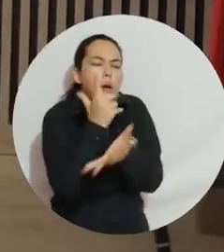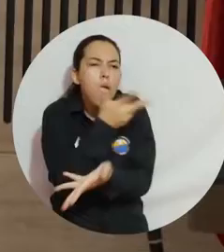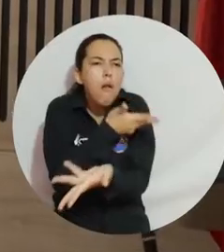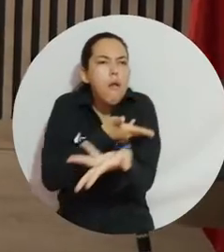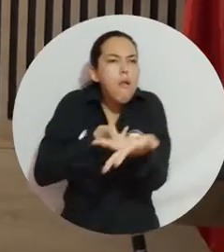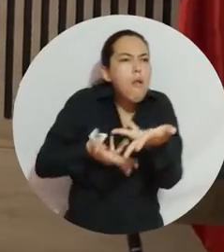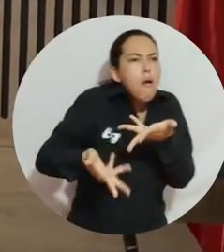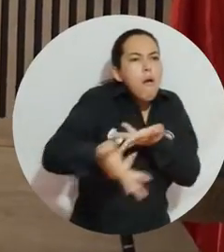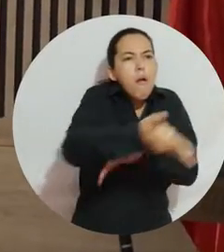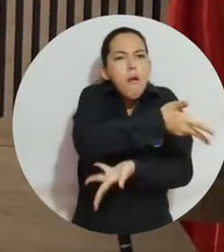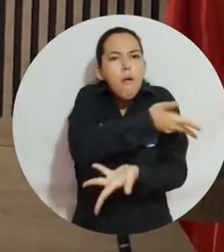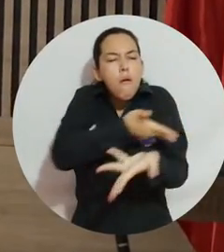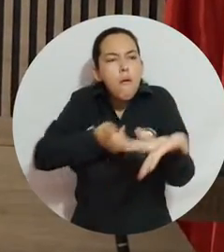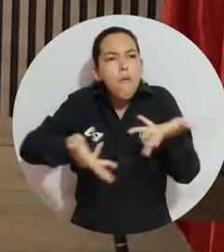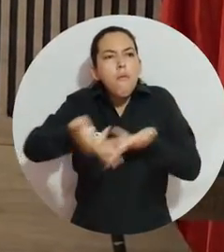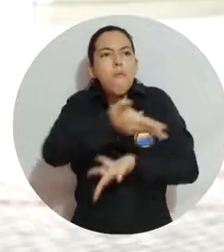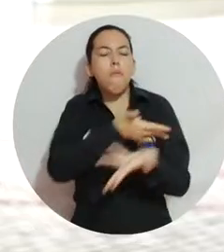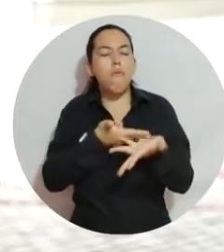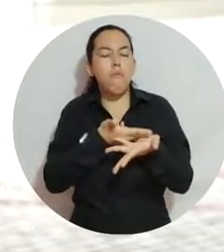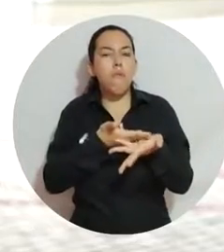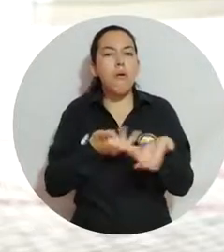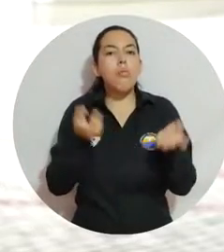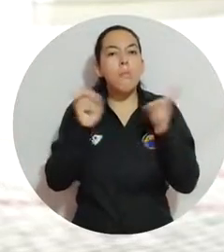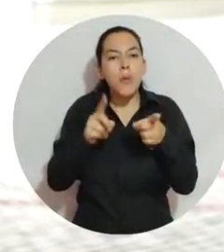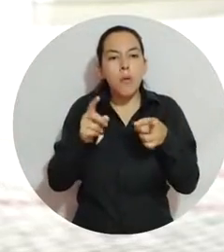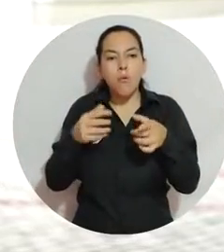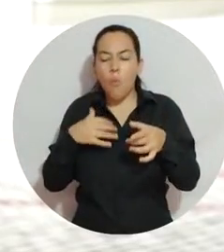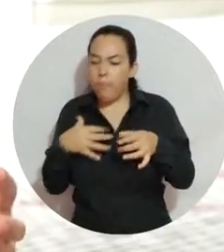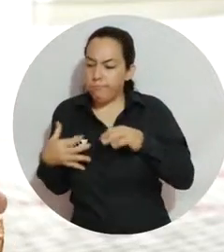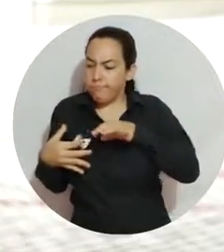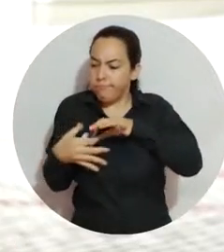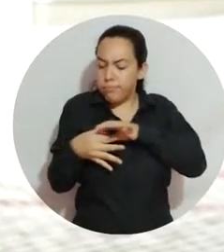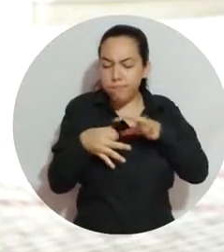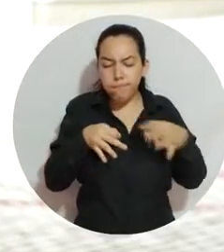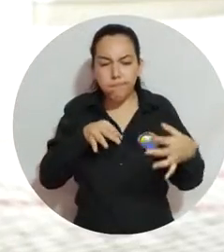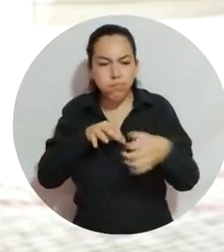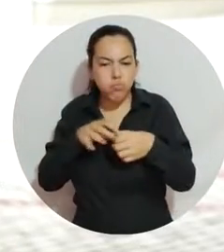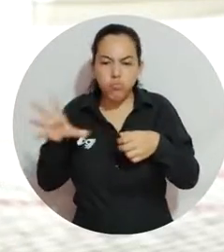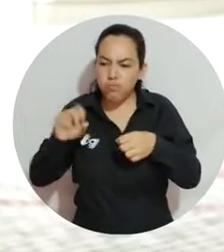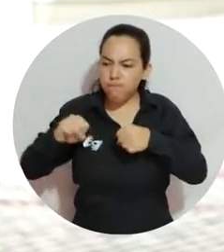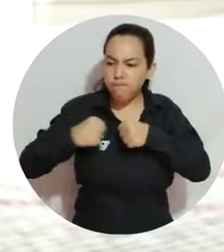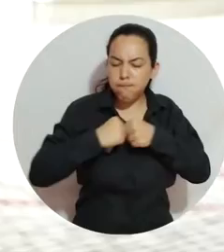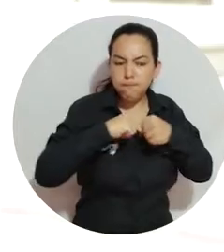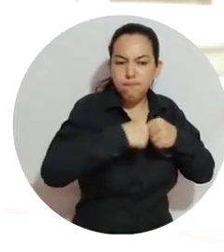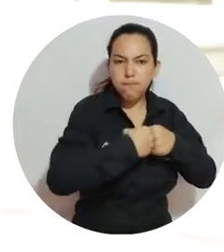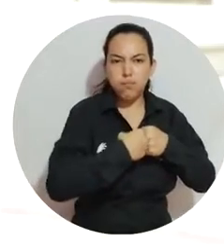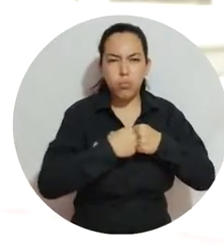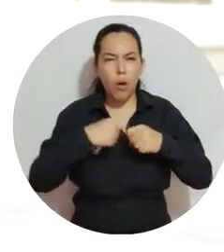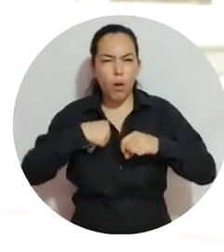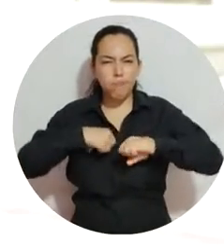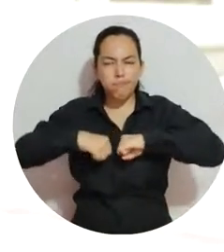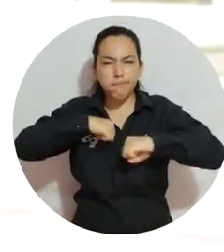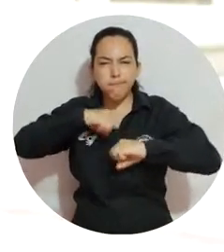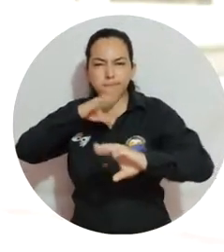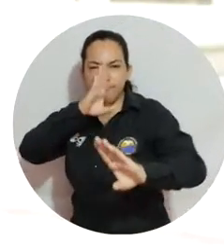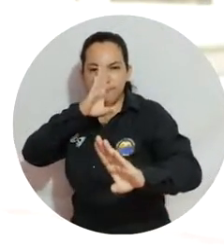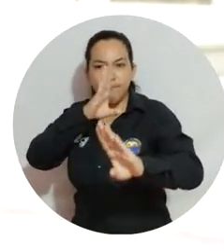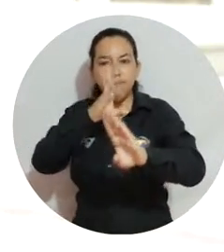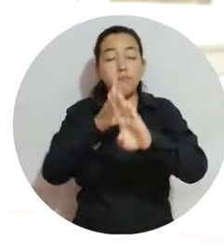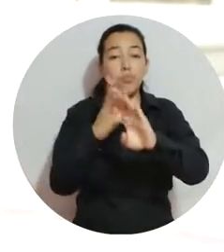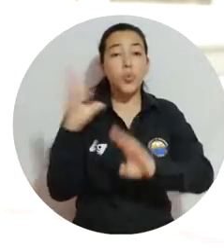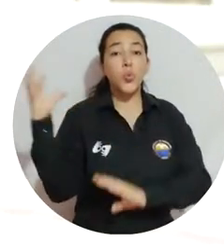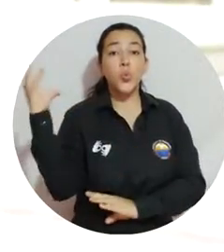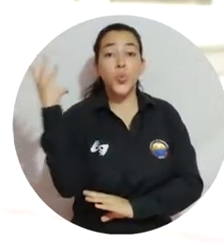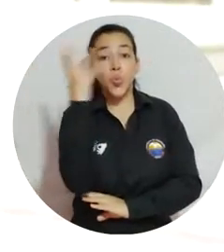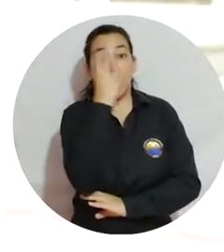de debatir y de incluso cómo seguir uniendo esfuerzos para que podamos mantenernos en esta carrera que